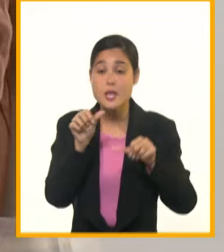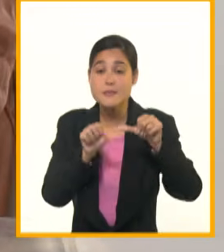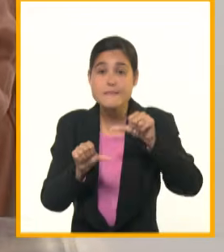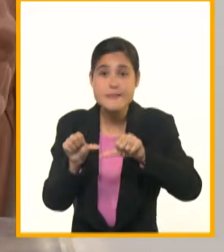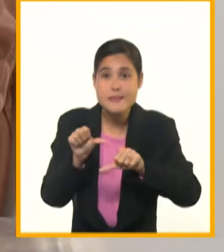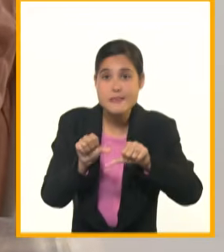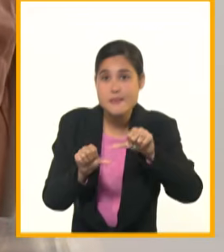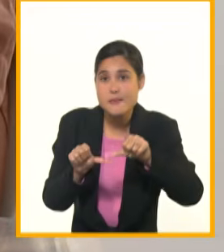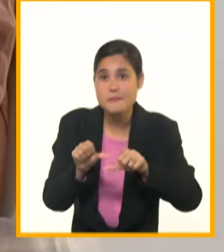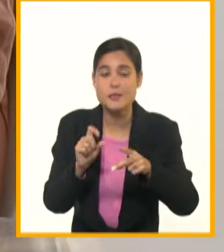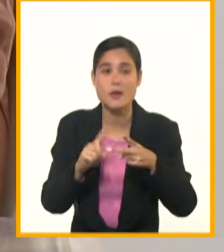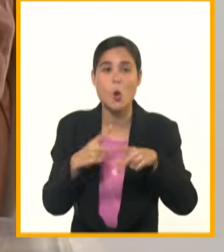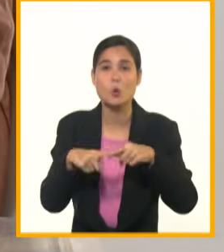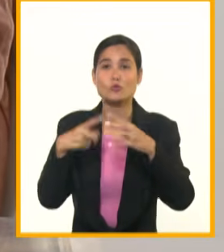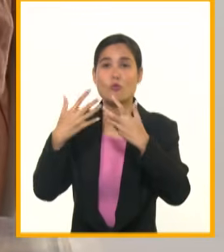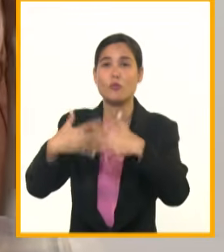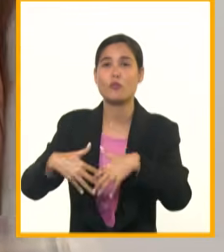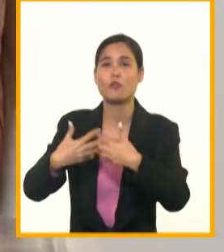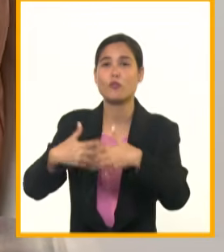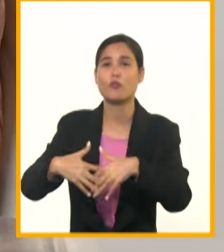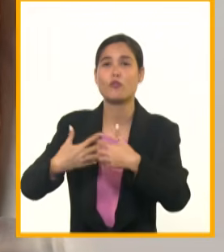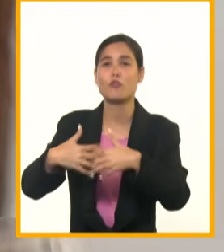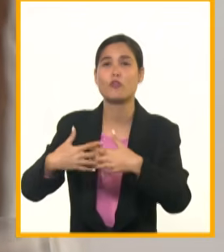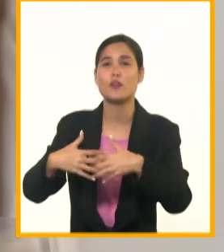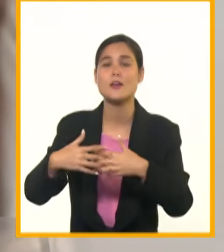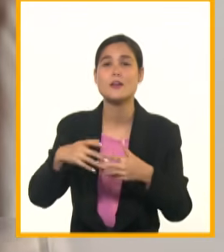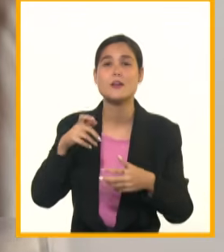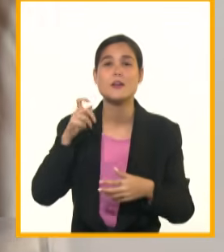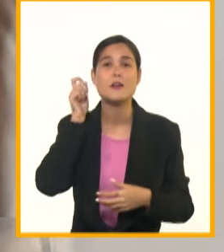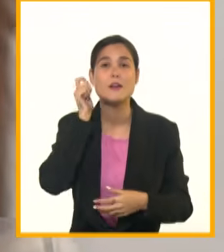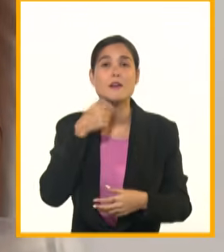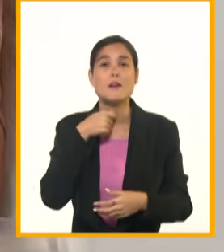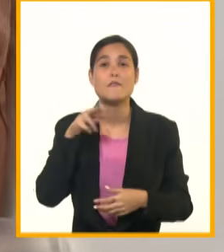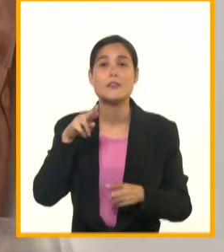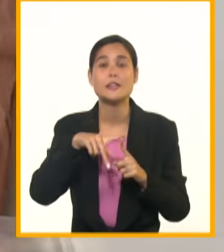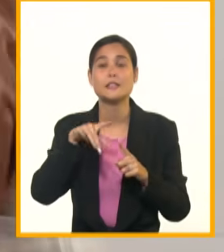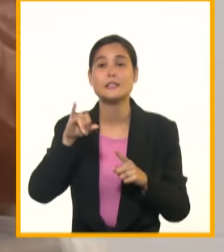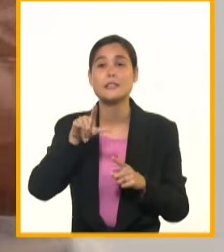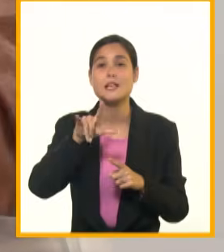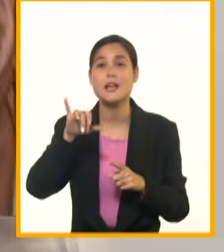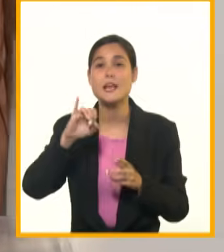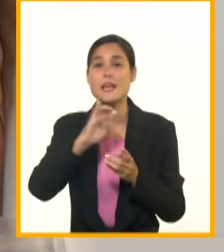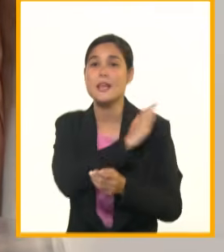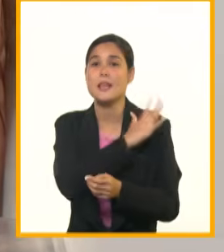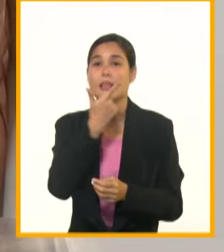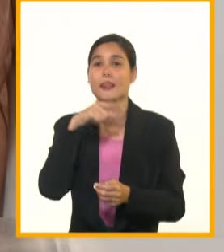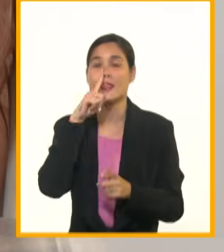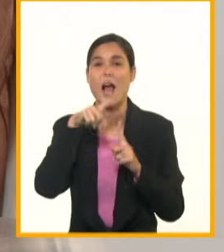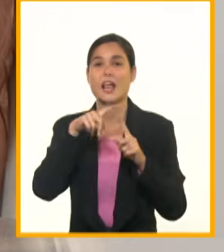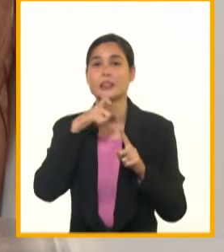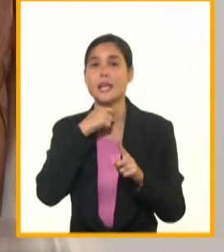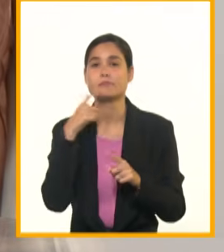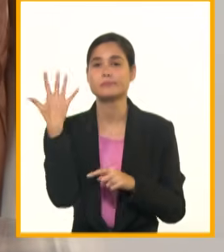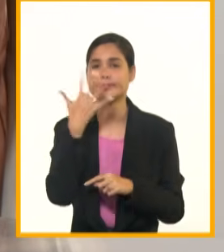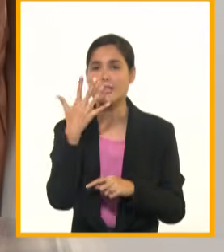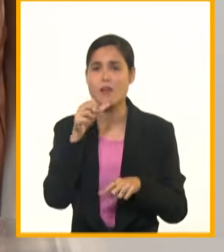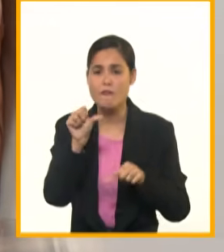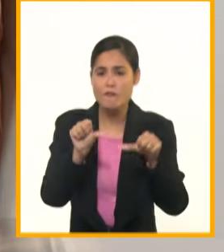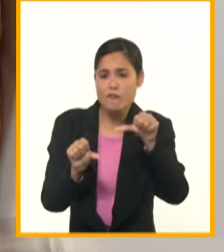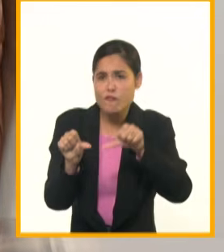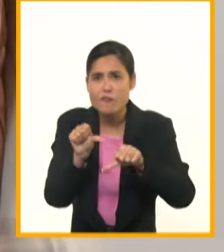fábrica de fertilizantes y tenemos, bueno, la industria alimentaria. También. Además de las